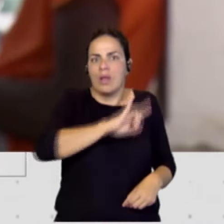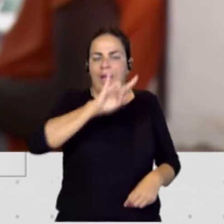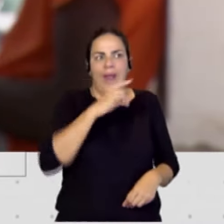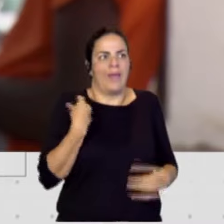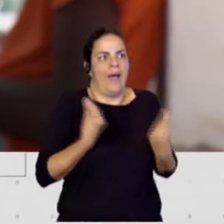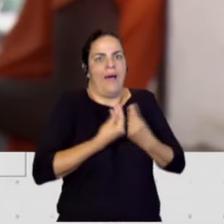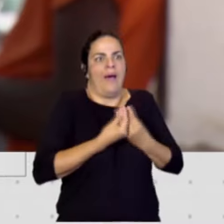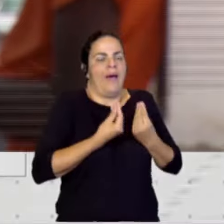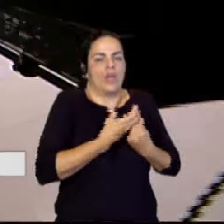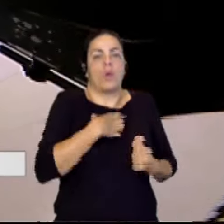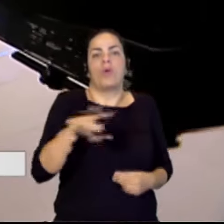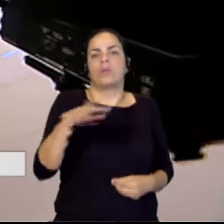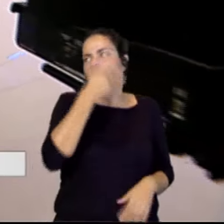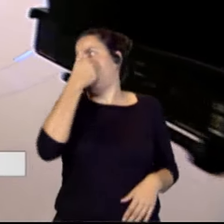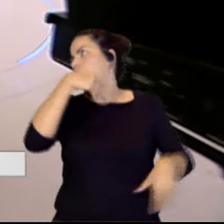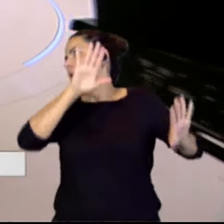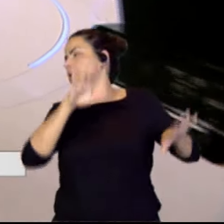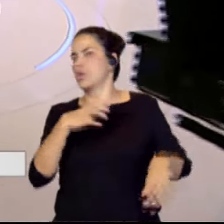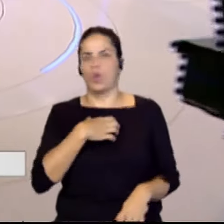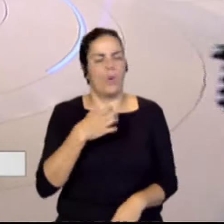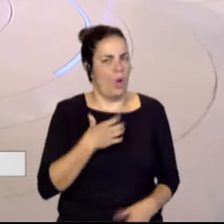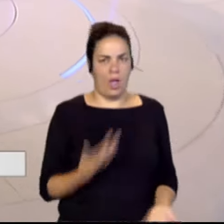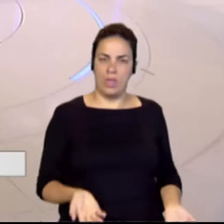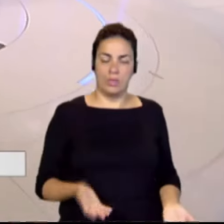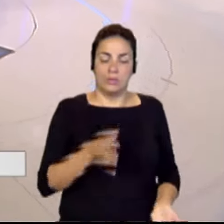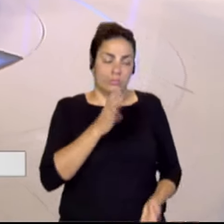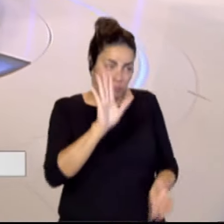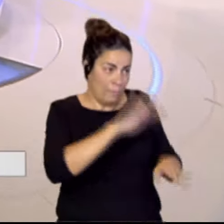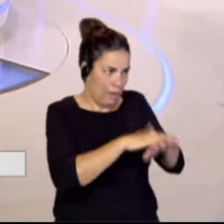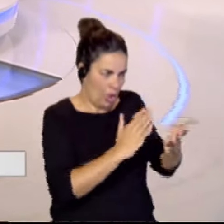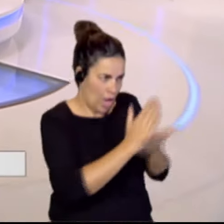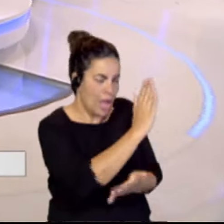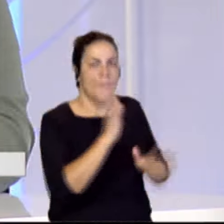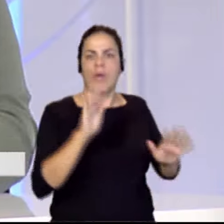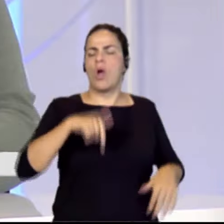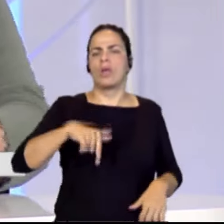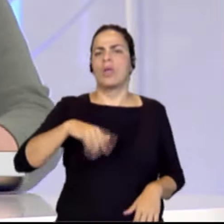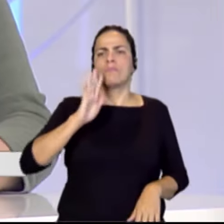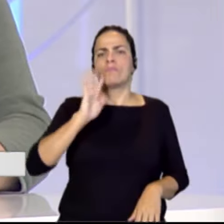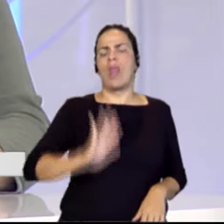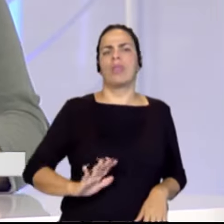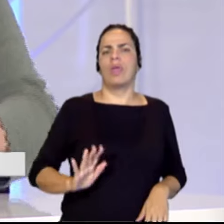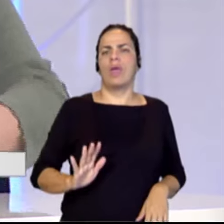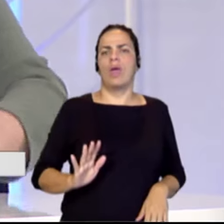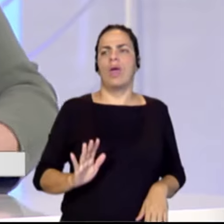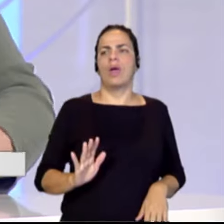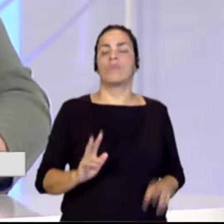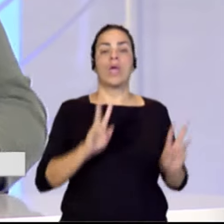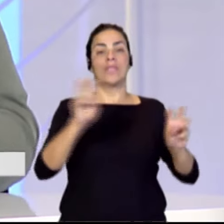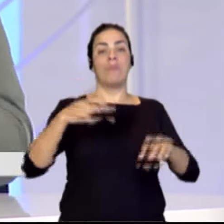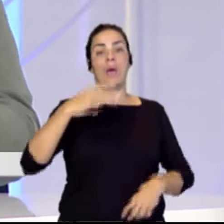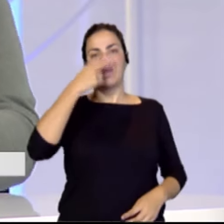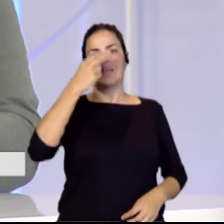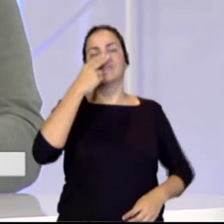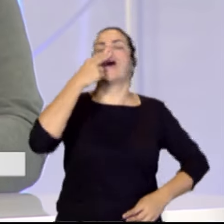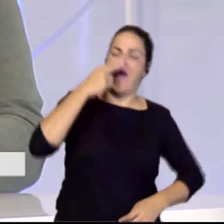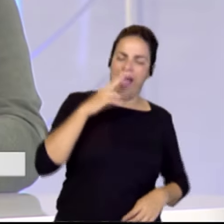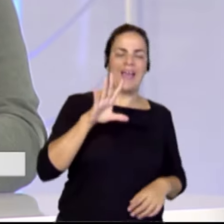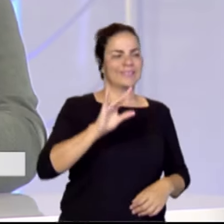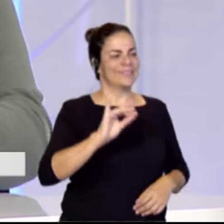mirar para otro lado porque aquí parece y perdona Juan Carlos y aquí parece que bueno los temas que nos interesan los cogemos